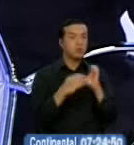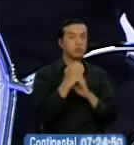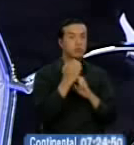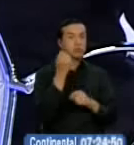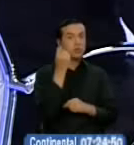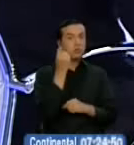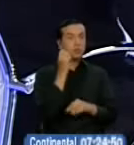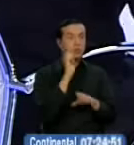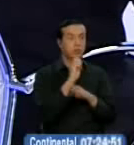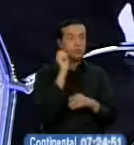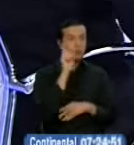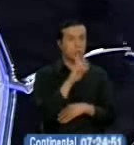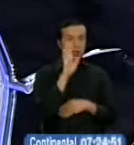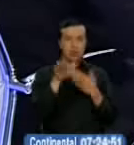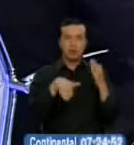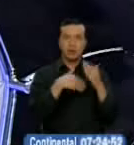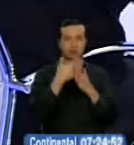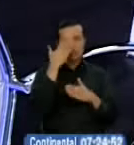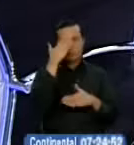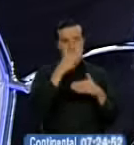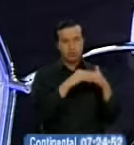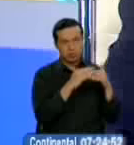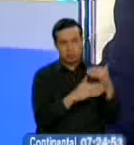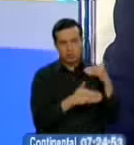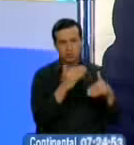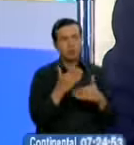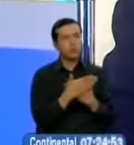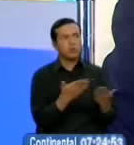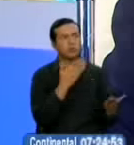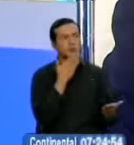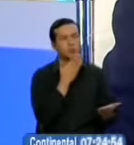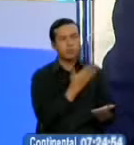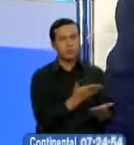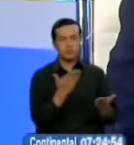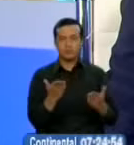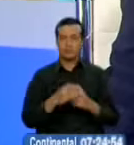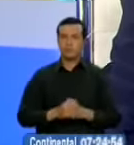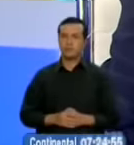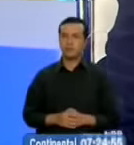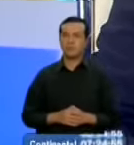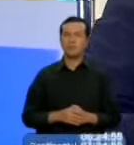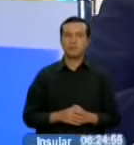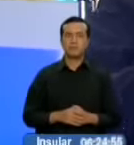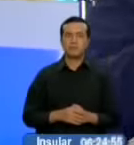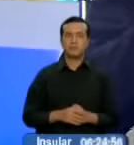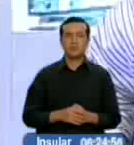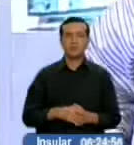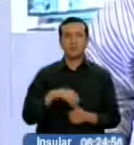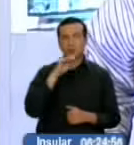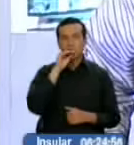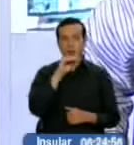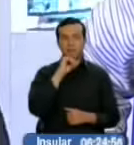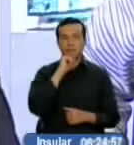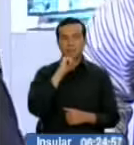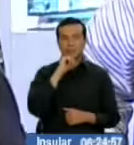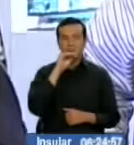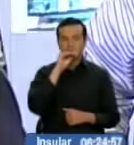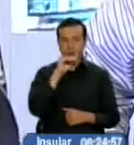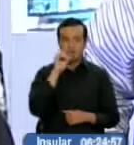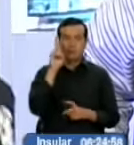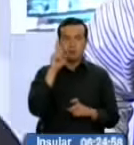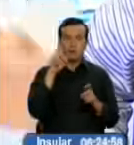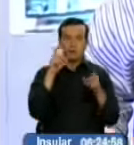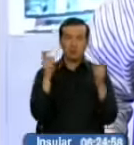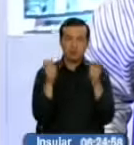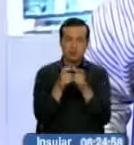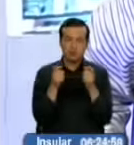Ecuador es caro, y eso lo sabemos desde la dolarización. César Montúfar, Juan Carlos Aldaz. A ver, sí, yo me olvidé de hablar sobre no solamente el sector